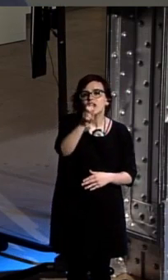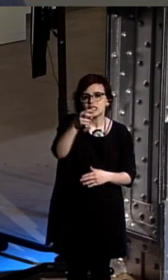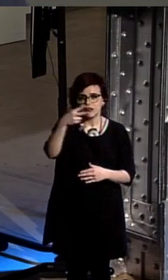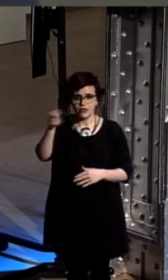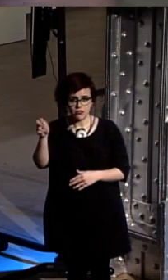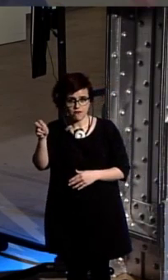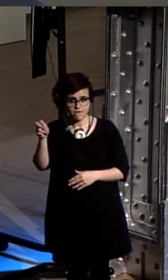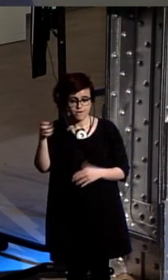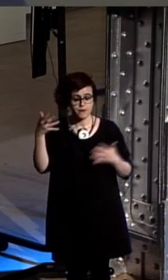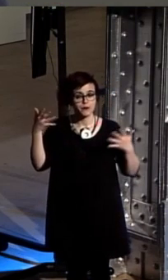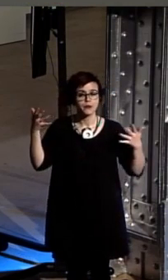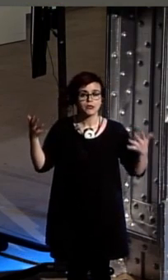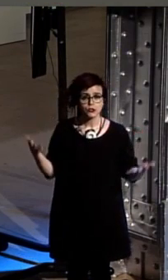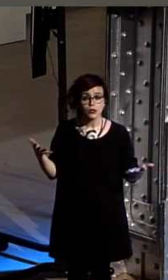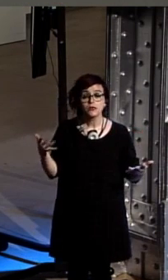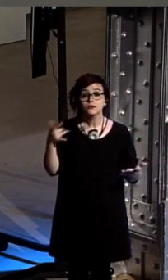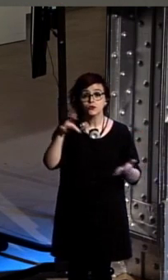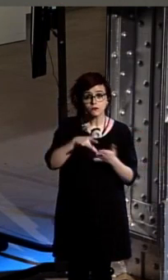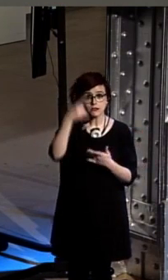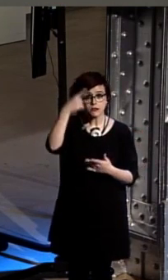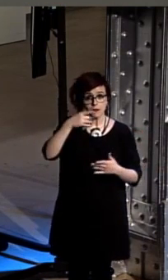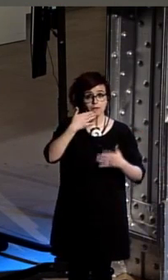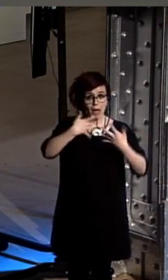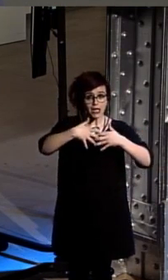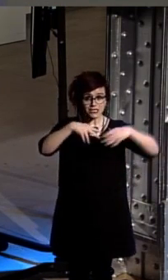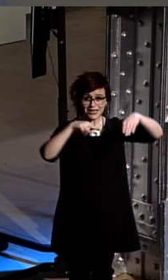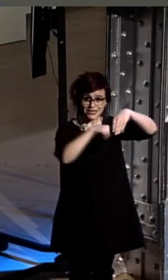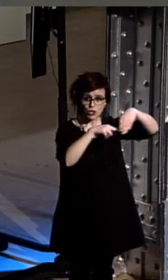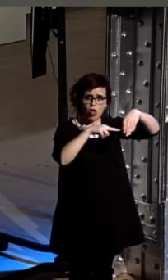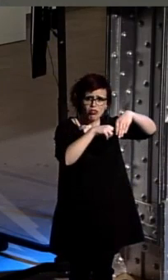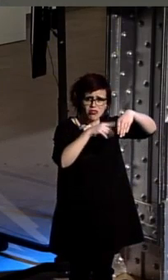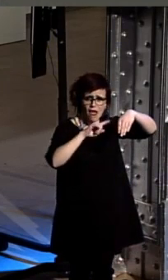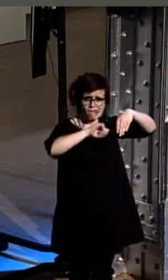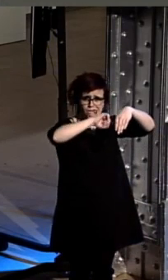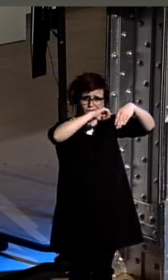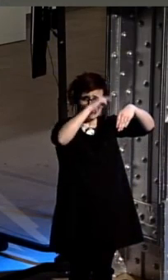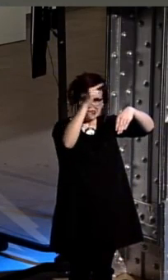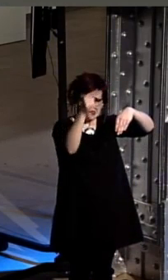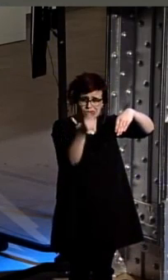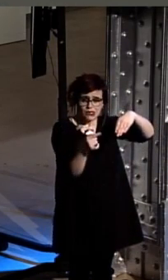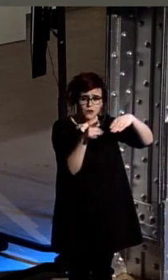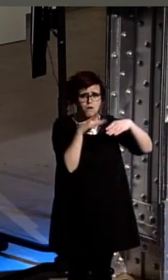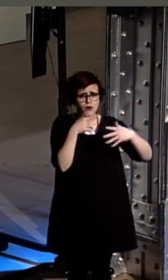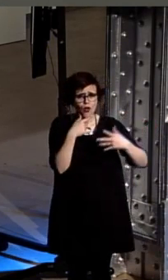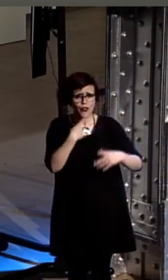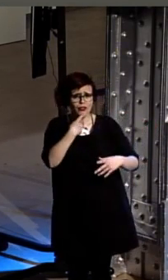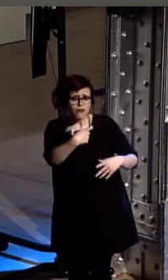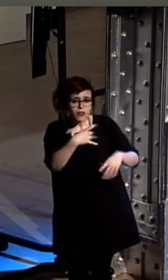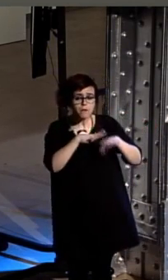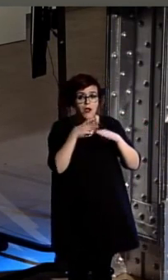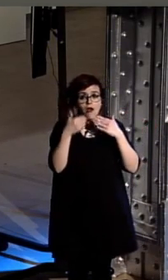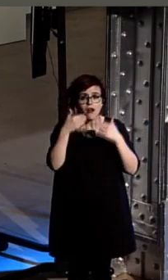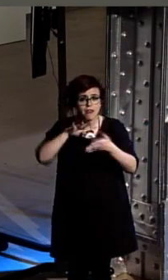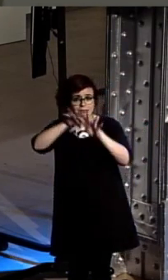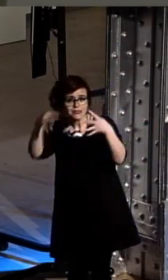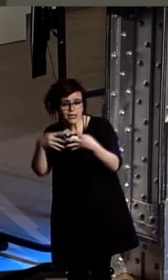Sabemos que hay máquinas de resonancia magnética que son muy grandes, difíciles de utilizar, pero con Internet y con las herramientas digitales